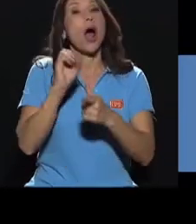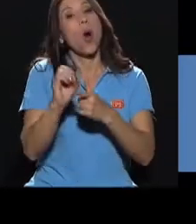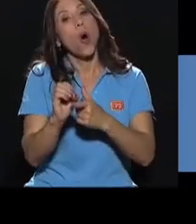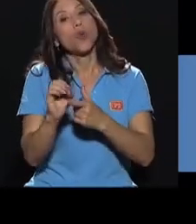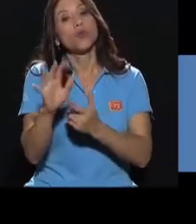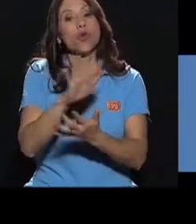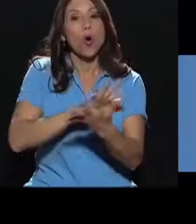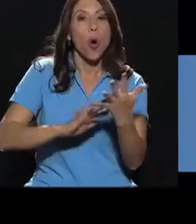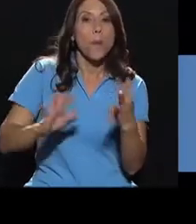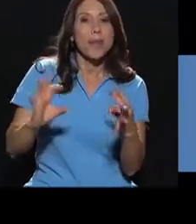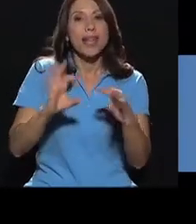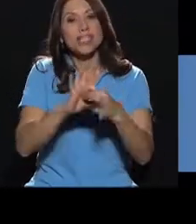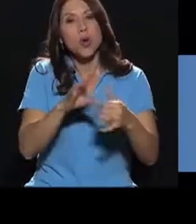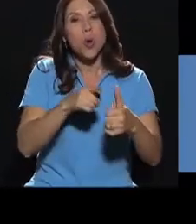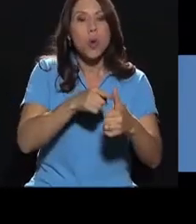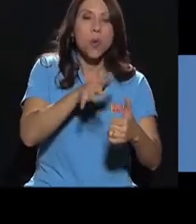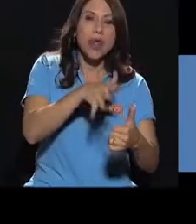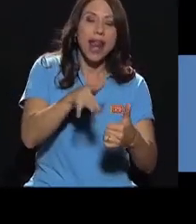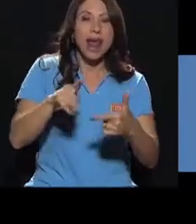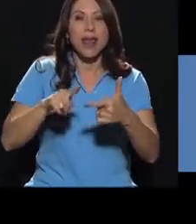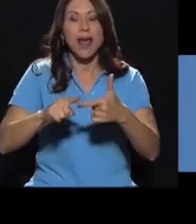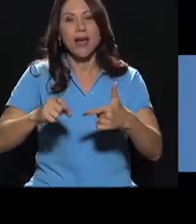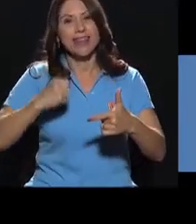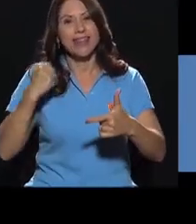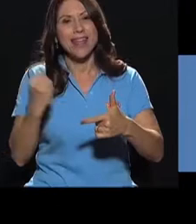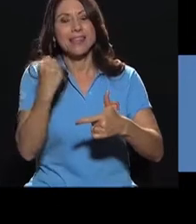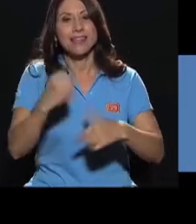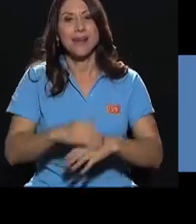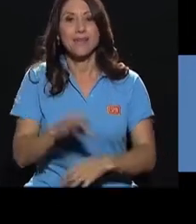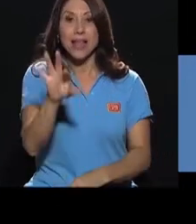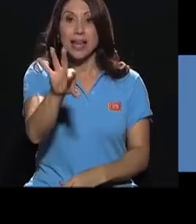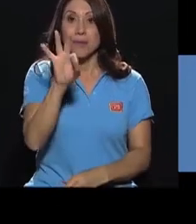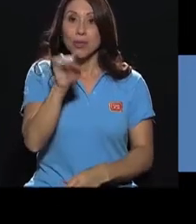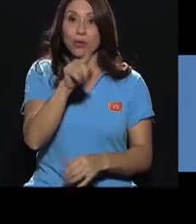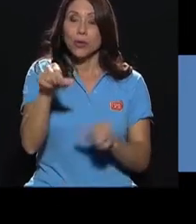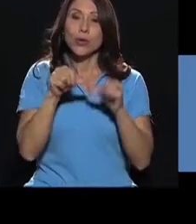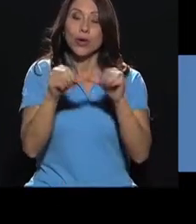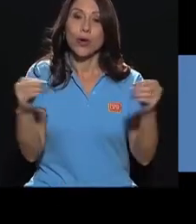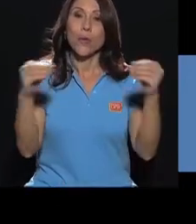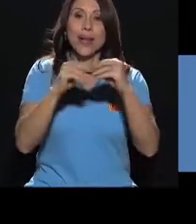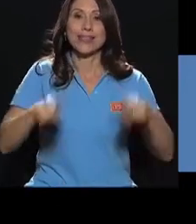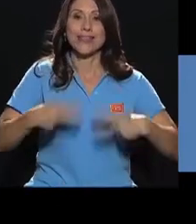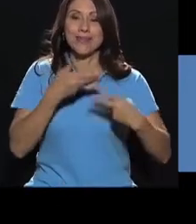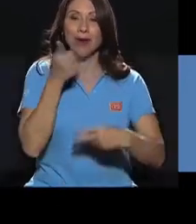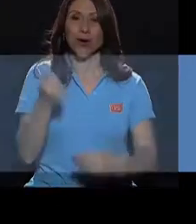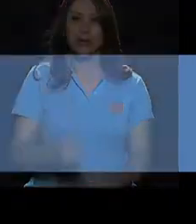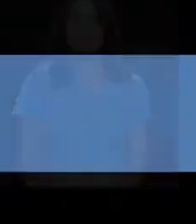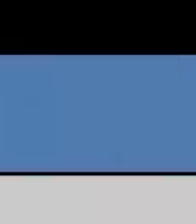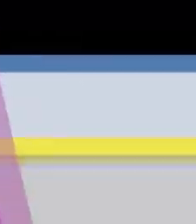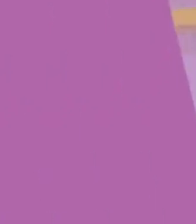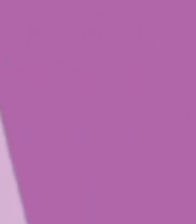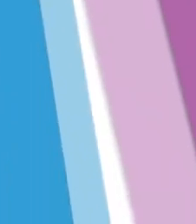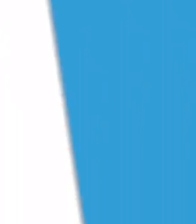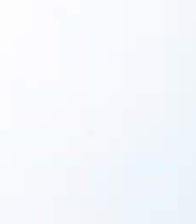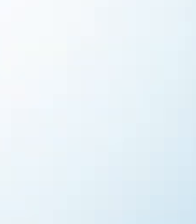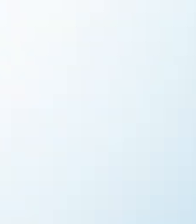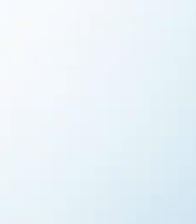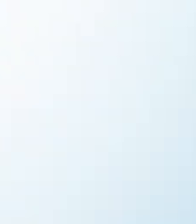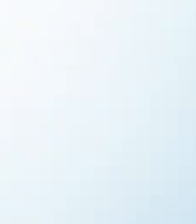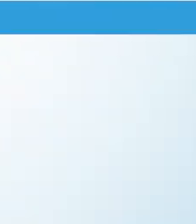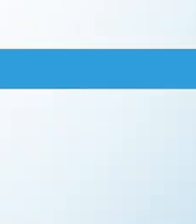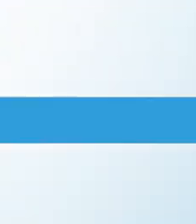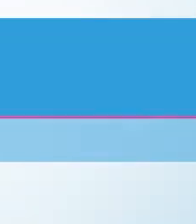combinación equivalente entre actividad moderada e intensa. Le invito a que continúe con más de Vivir Mejor.